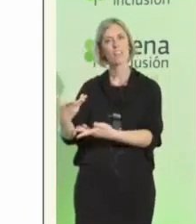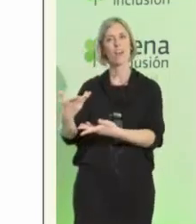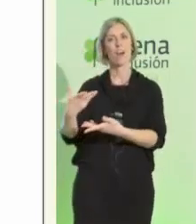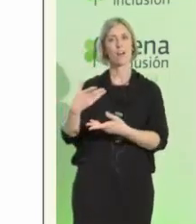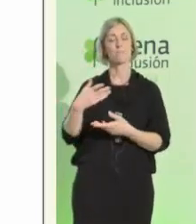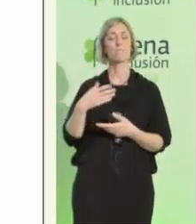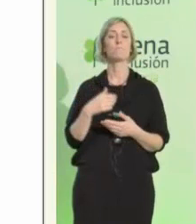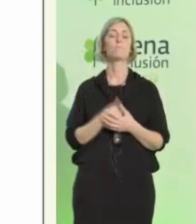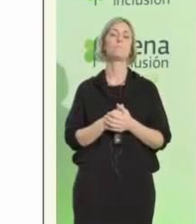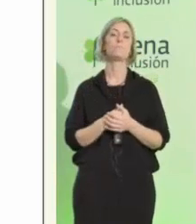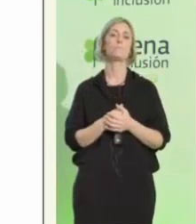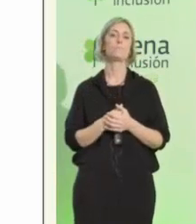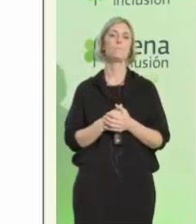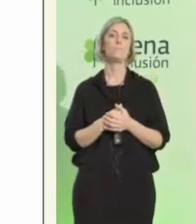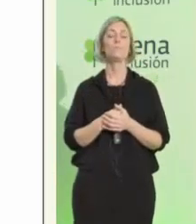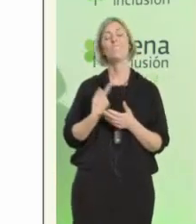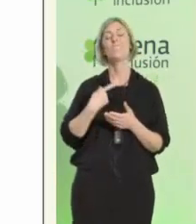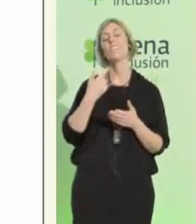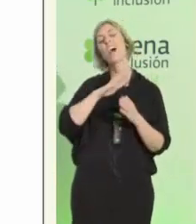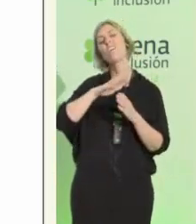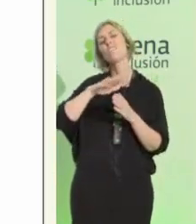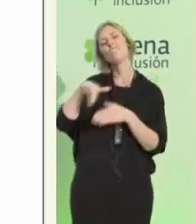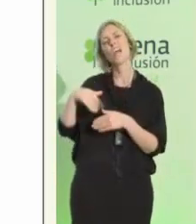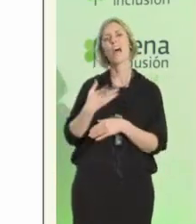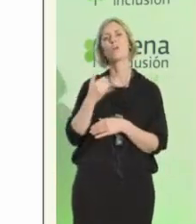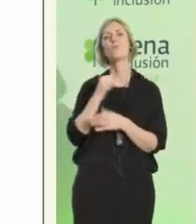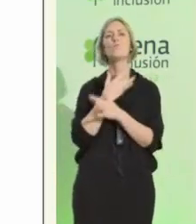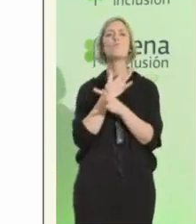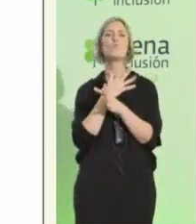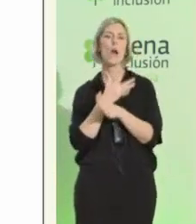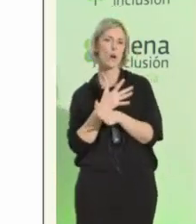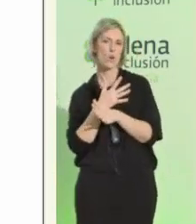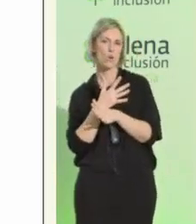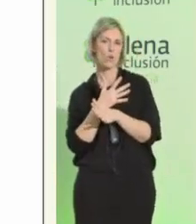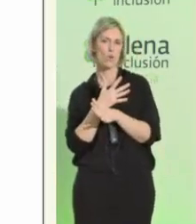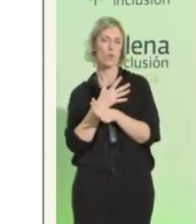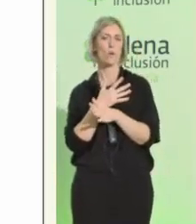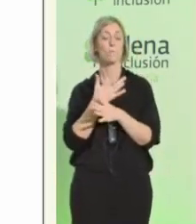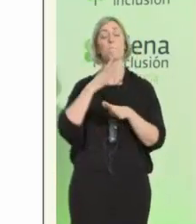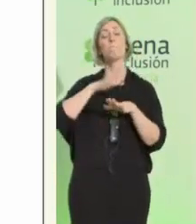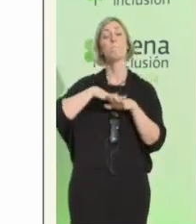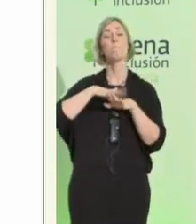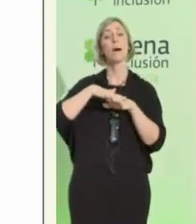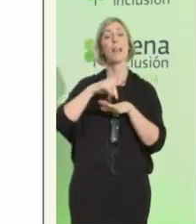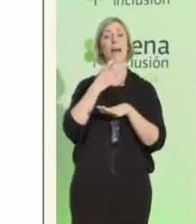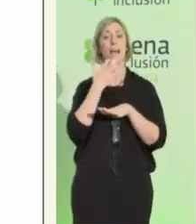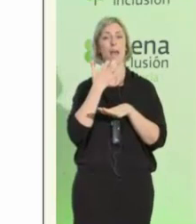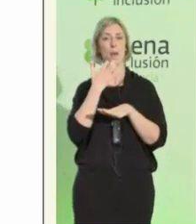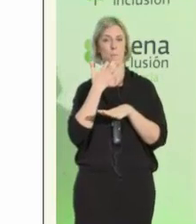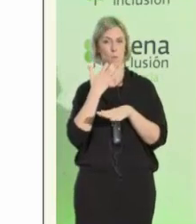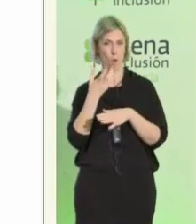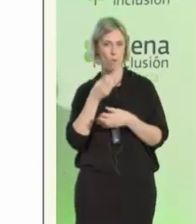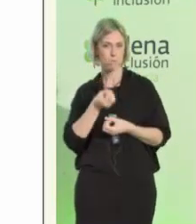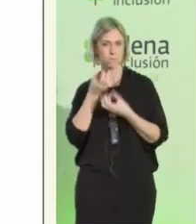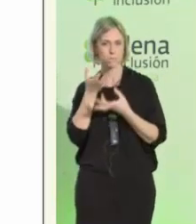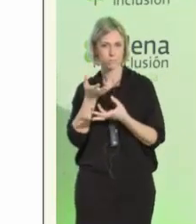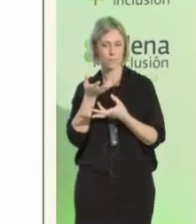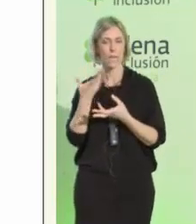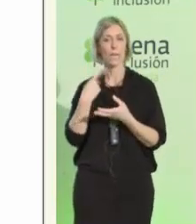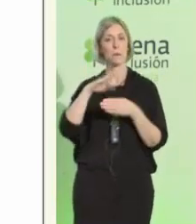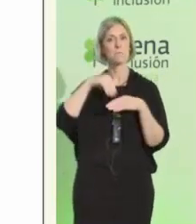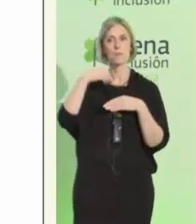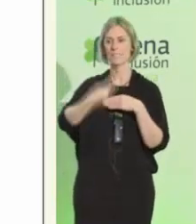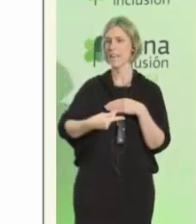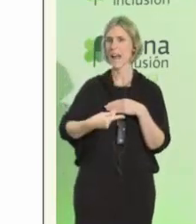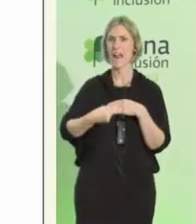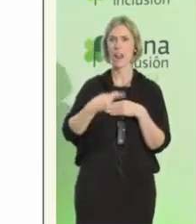Y tiene un jueguecito al final que actúa a manera de ejemplo, de parábola. Y el material es estupendo, es muy